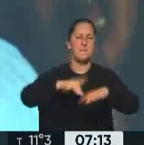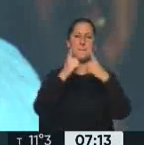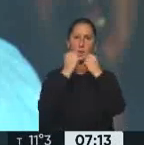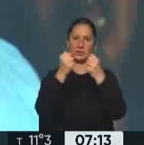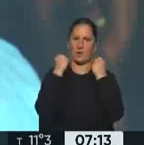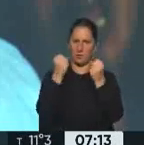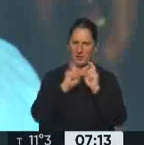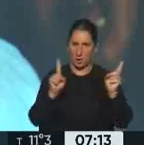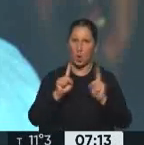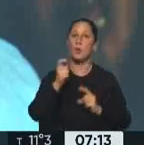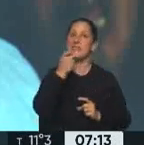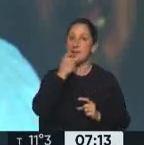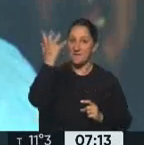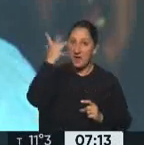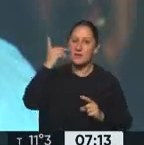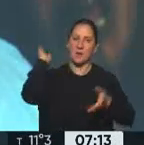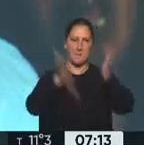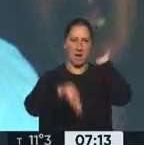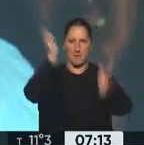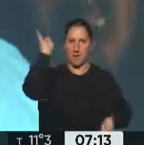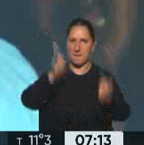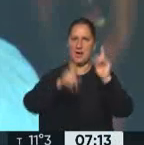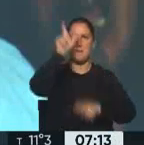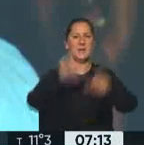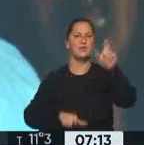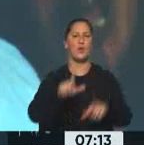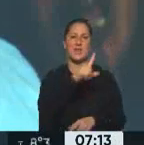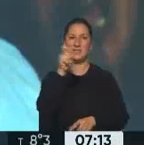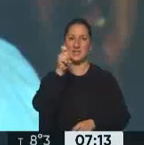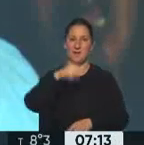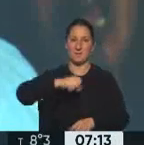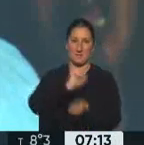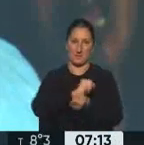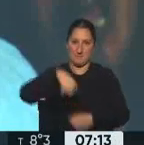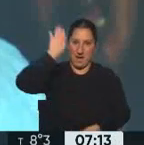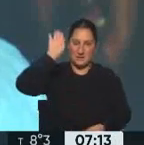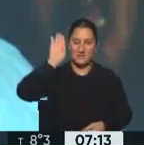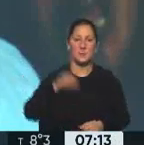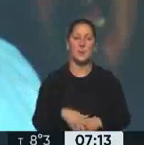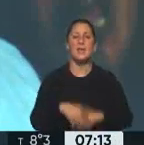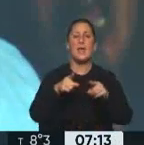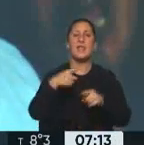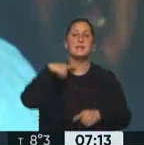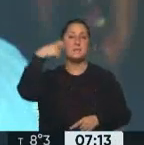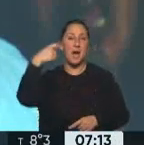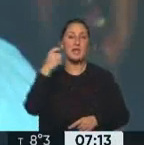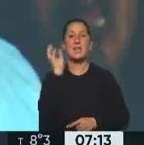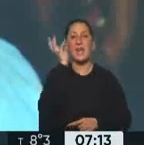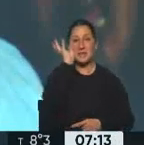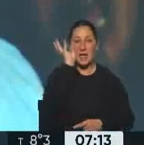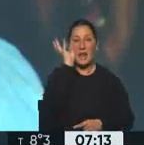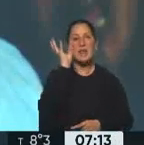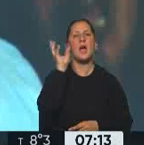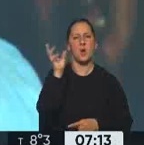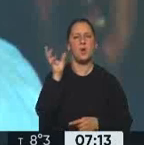hubo represión. Hubo más de 100 detenidos aproximadamente. Pero sí, en España y en Italia, por ejemplo,